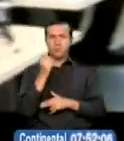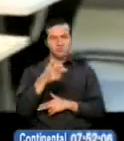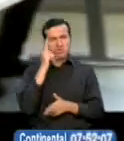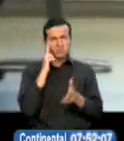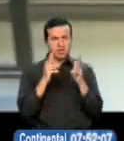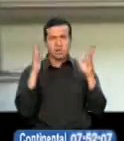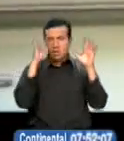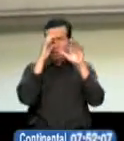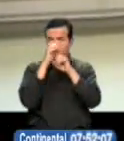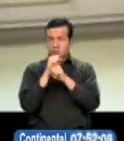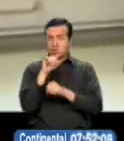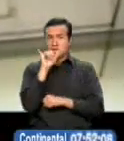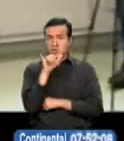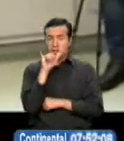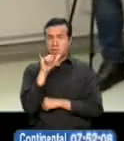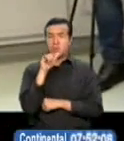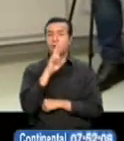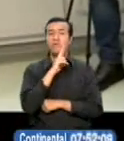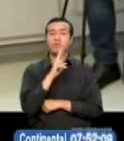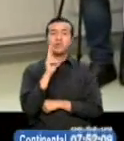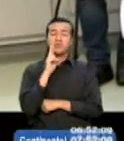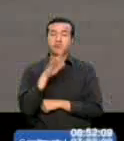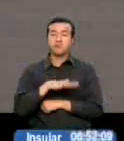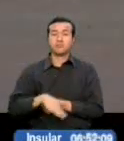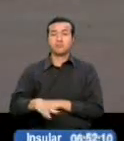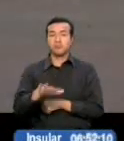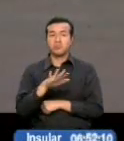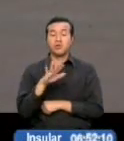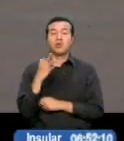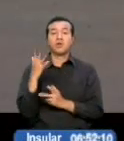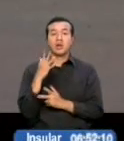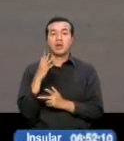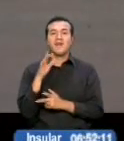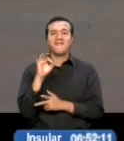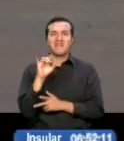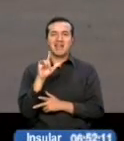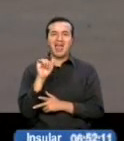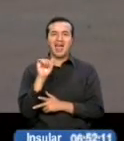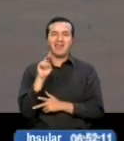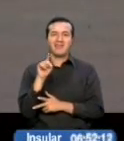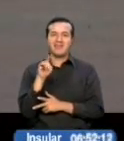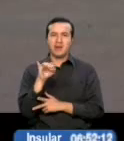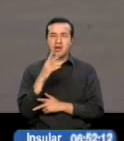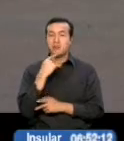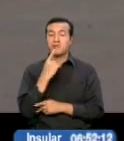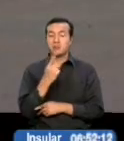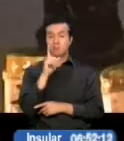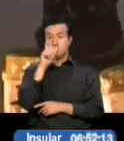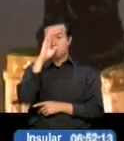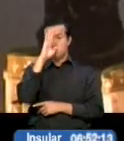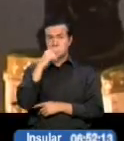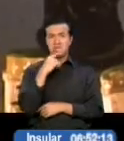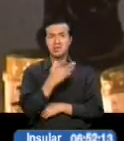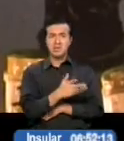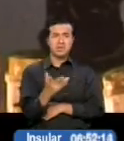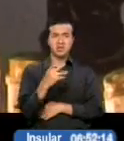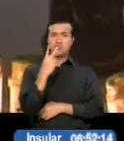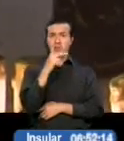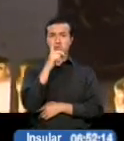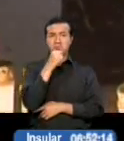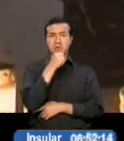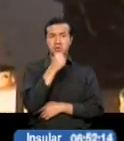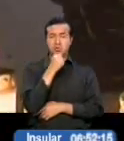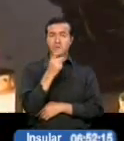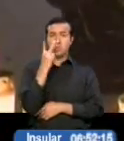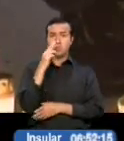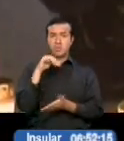salían en la noche de este sábado de un restaurante de la localidad finlandesa de Imatra. Según informaron fuentes policiales, las víctimas eran dos periodistas y